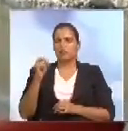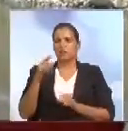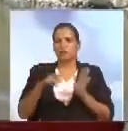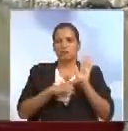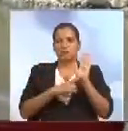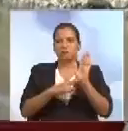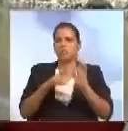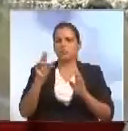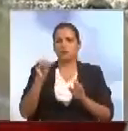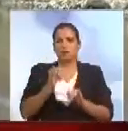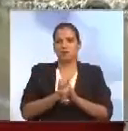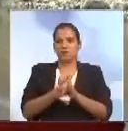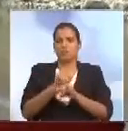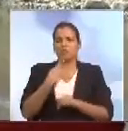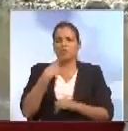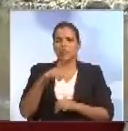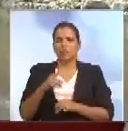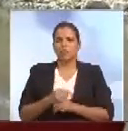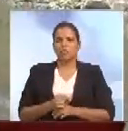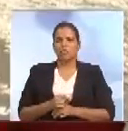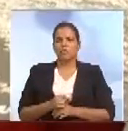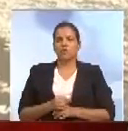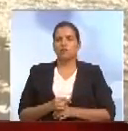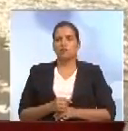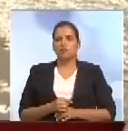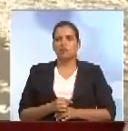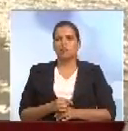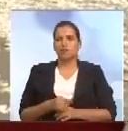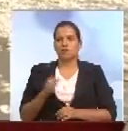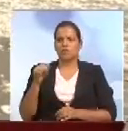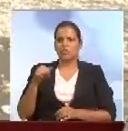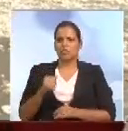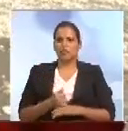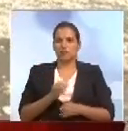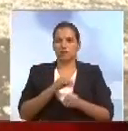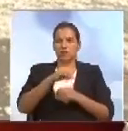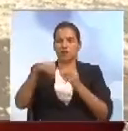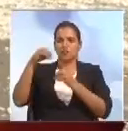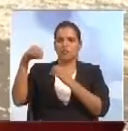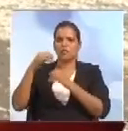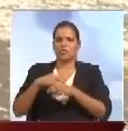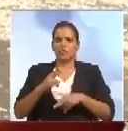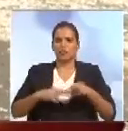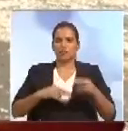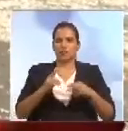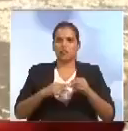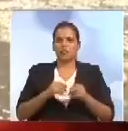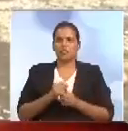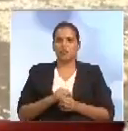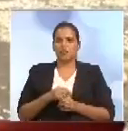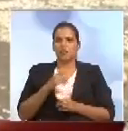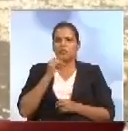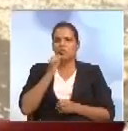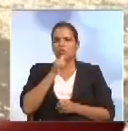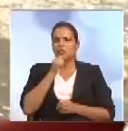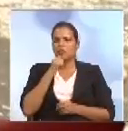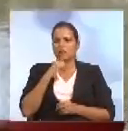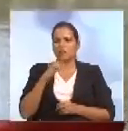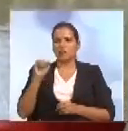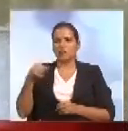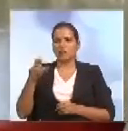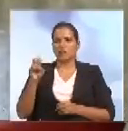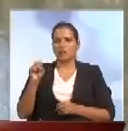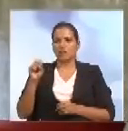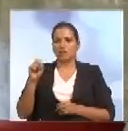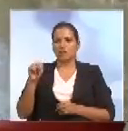encontraba. De parte de Ecuador Estratégico, a cargo del financiamiento de la obra, su comunicadora social Joana